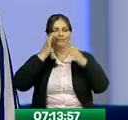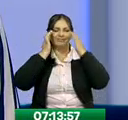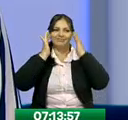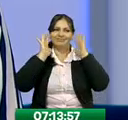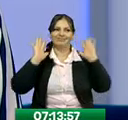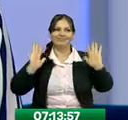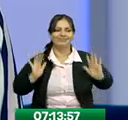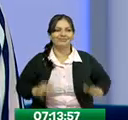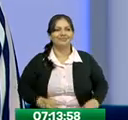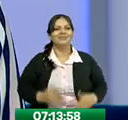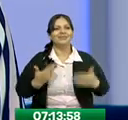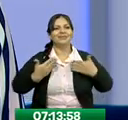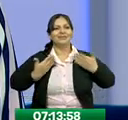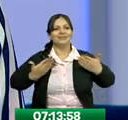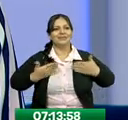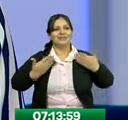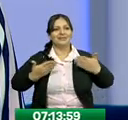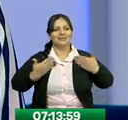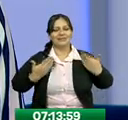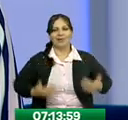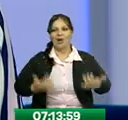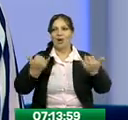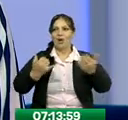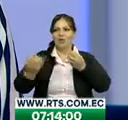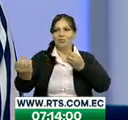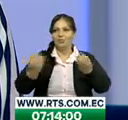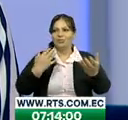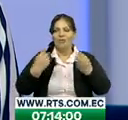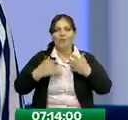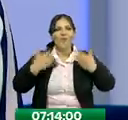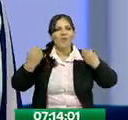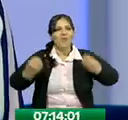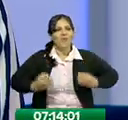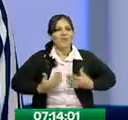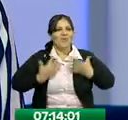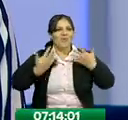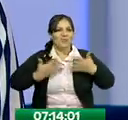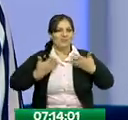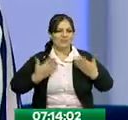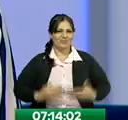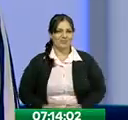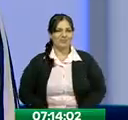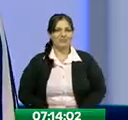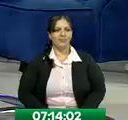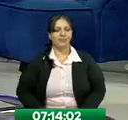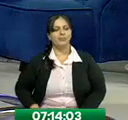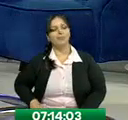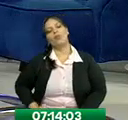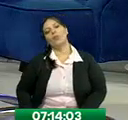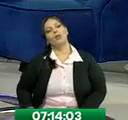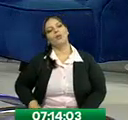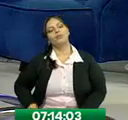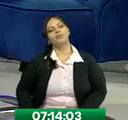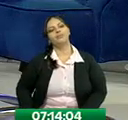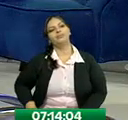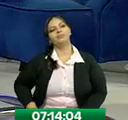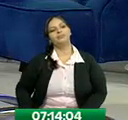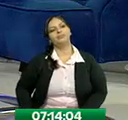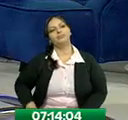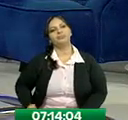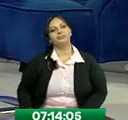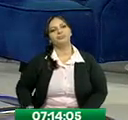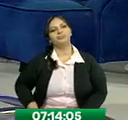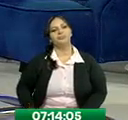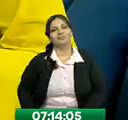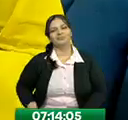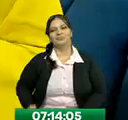cámaras de su victoria en este último combate que tuvo, donde ya aseguró la medalla de bronce. Eso es importantísimo. Y bueno, hacemos